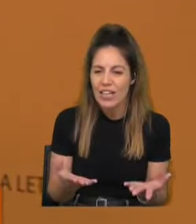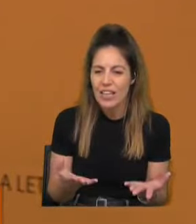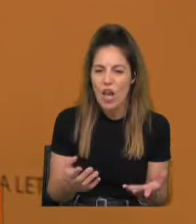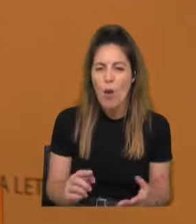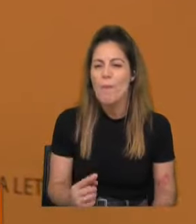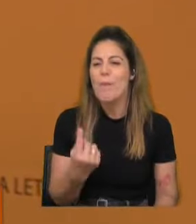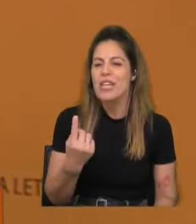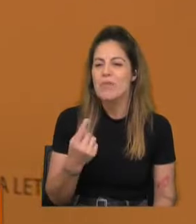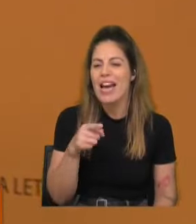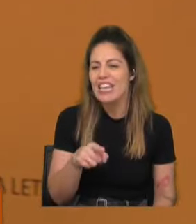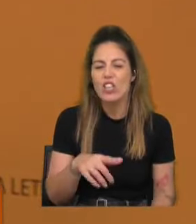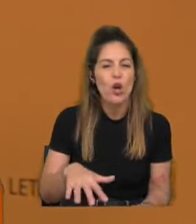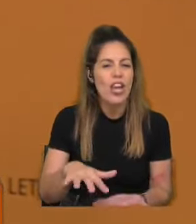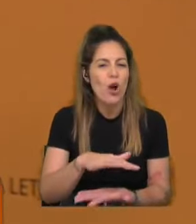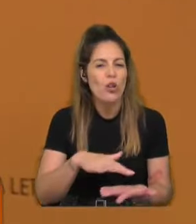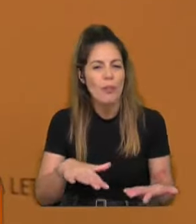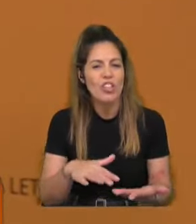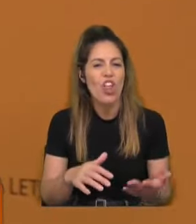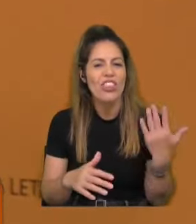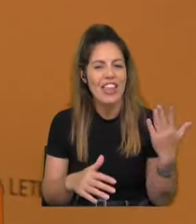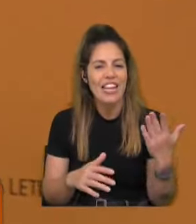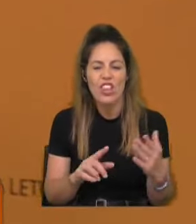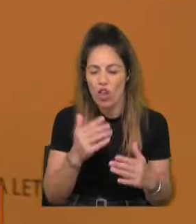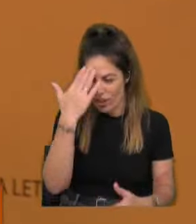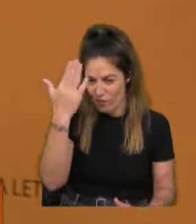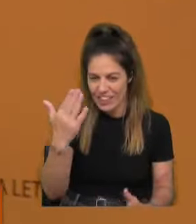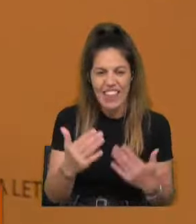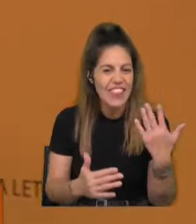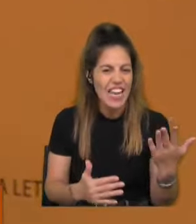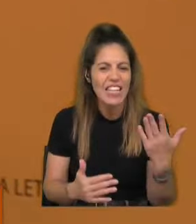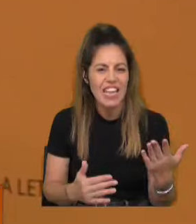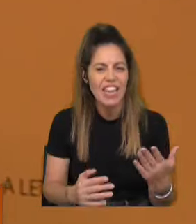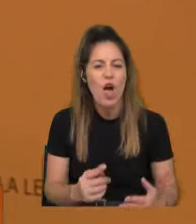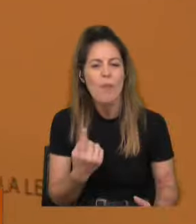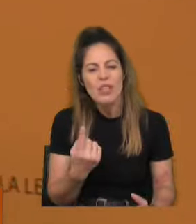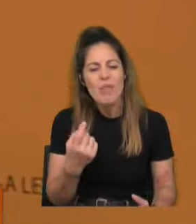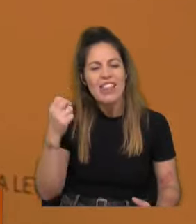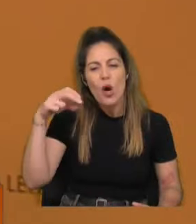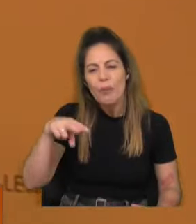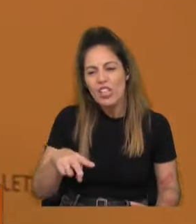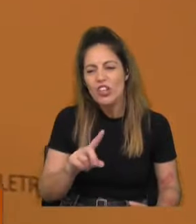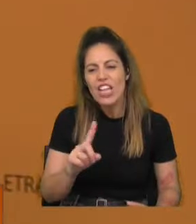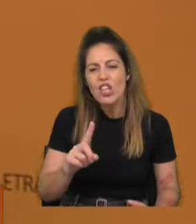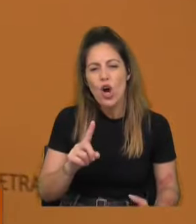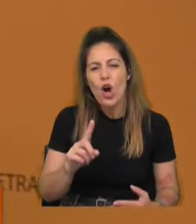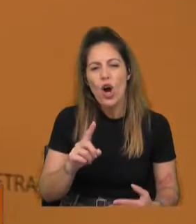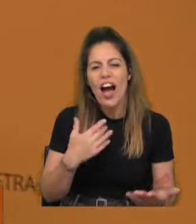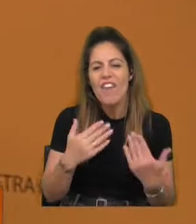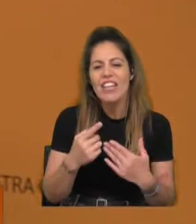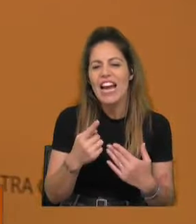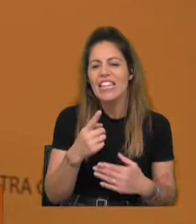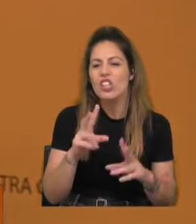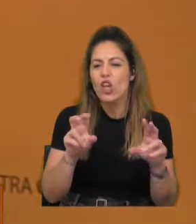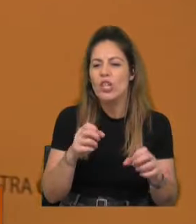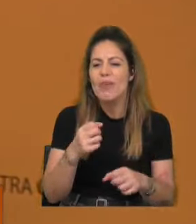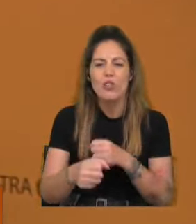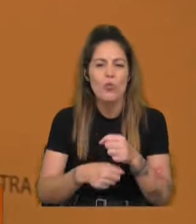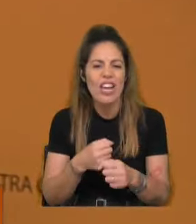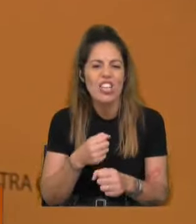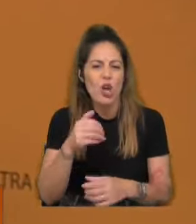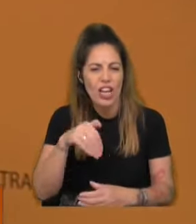prima esta en algunos ámbitos de la izquierda no del frente amplio de la izquierda prima esta postura como de de no tocar estos temas en un año electoral qué qué